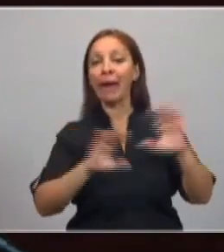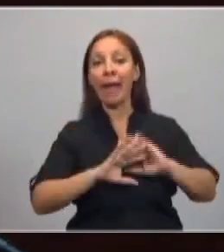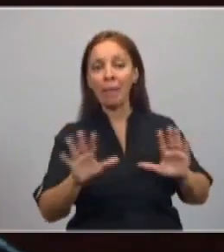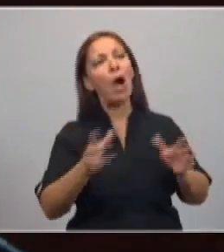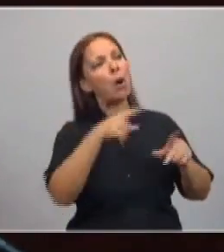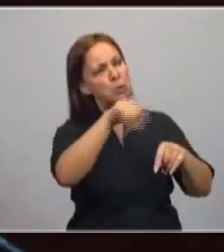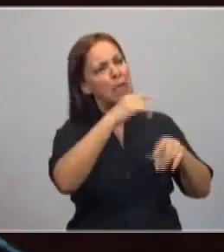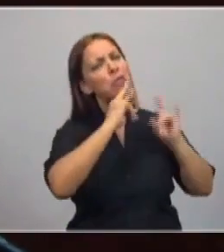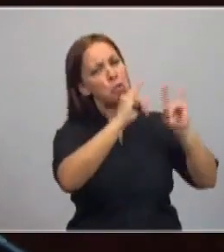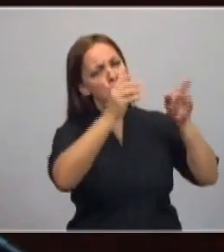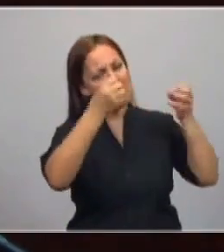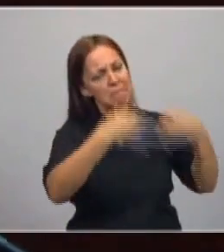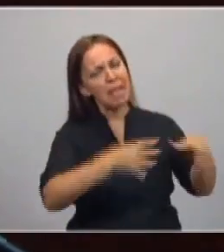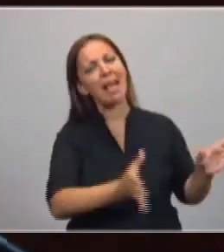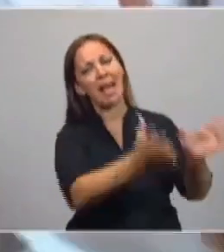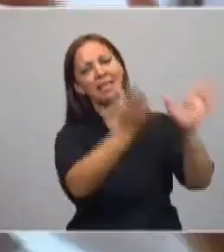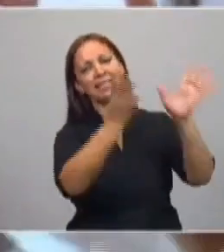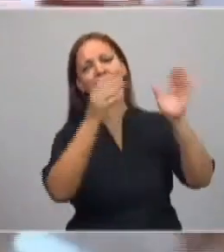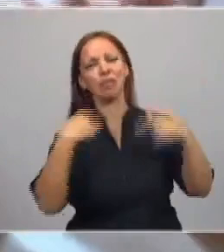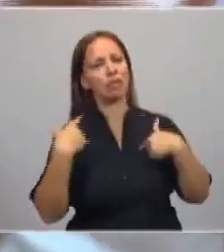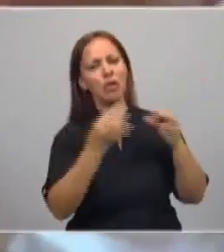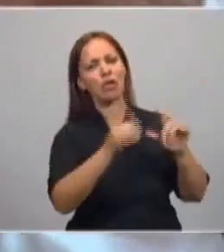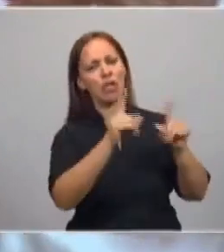arranquen nomás si no llegamos.